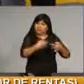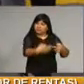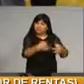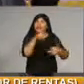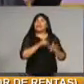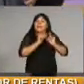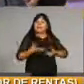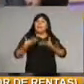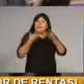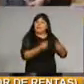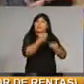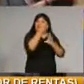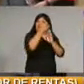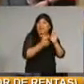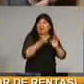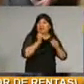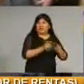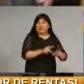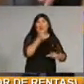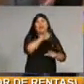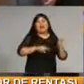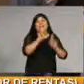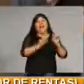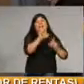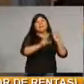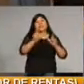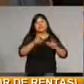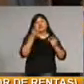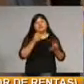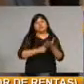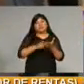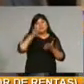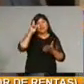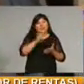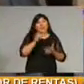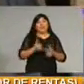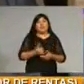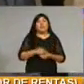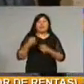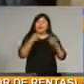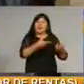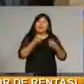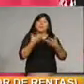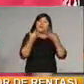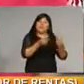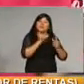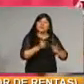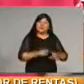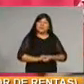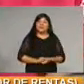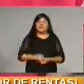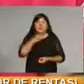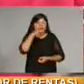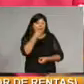estén atentos a esto para aquellas personas que están cumpliendo y van a tener beneficios importantes también ellos al saber qué pasa con los negocios que están